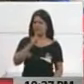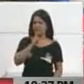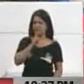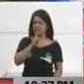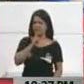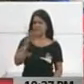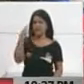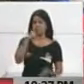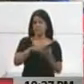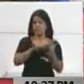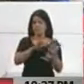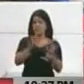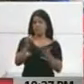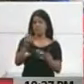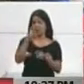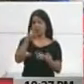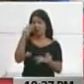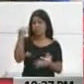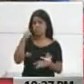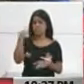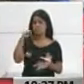el 90?